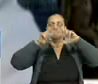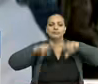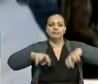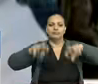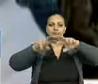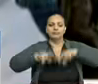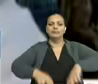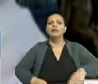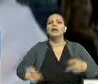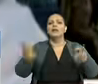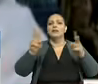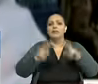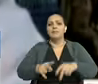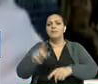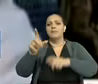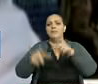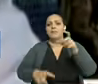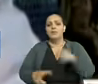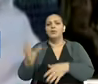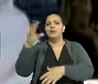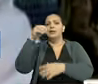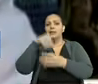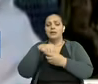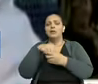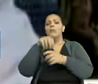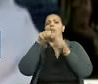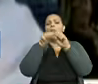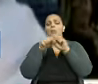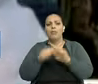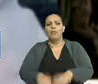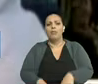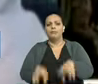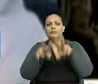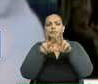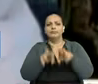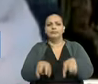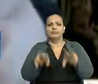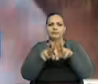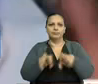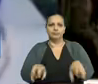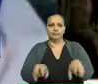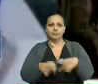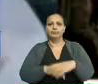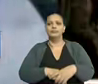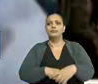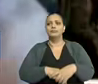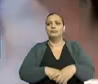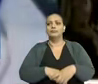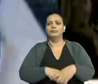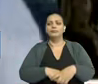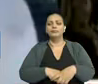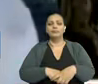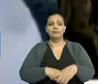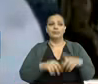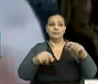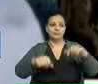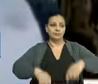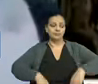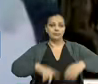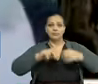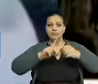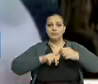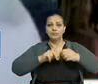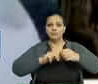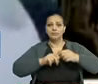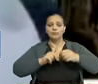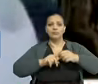también enviamos sendos oficios que acompañen esta contratación. Y a Quito Honesto, que es una institución multidisciplinaria, incluido la sociedad